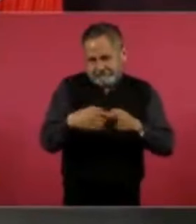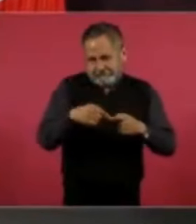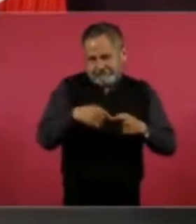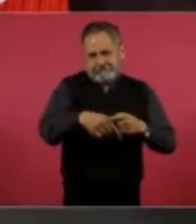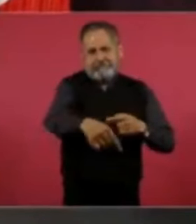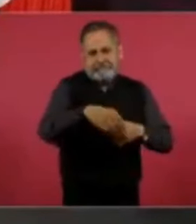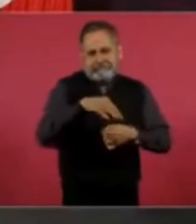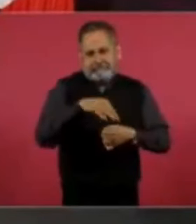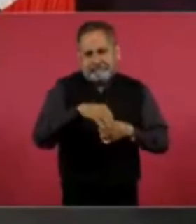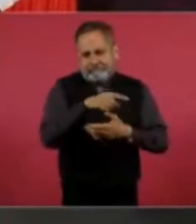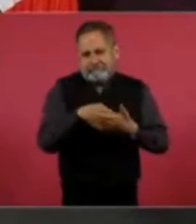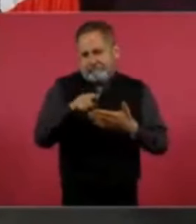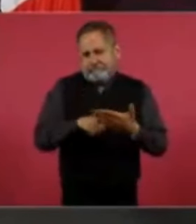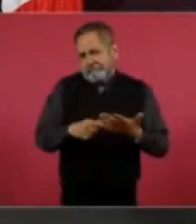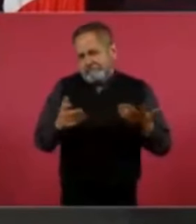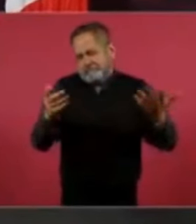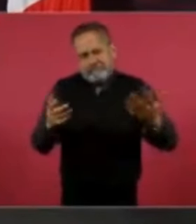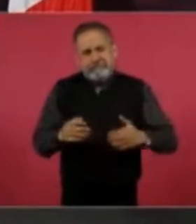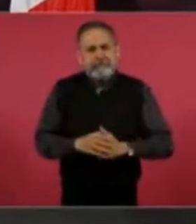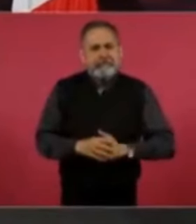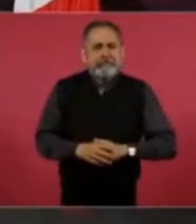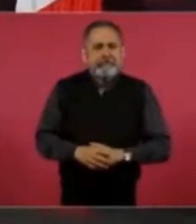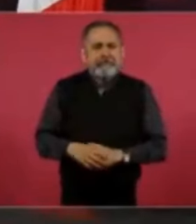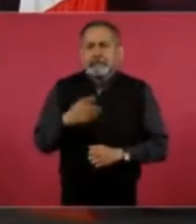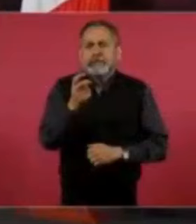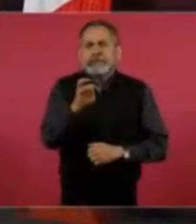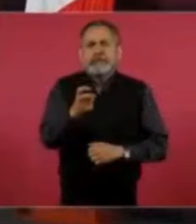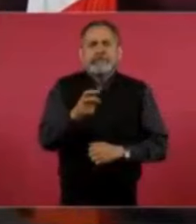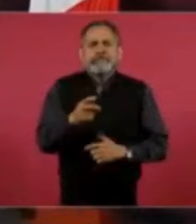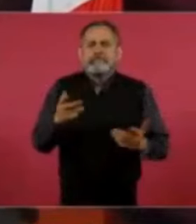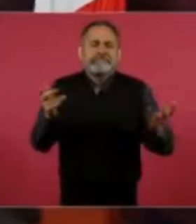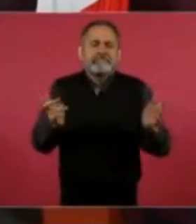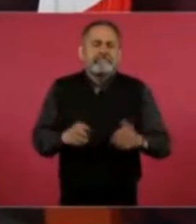y por eso se